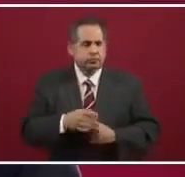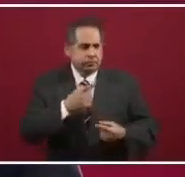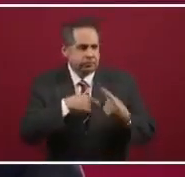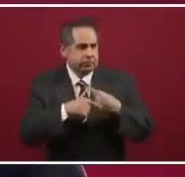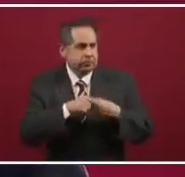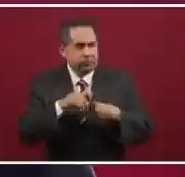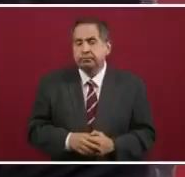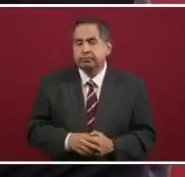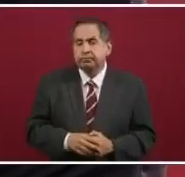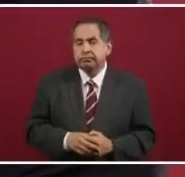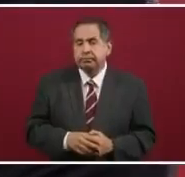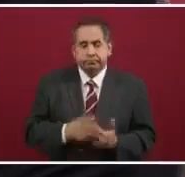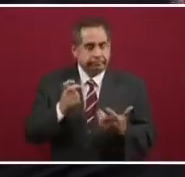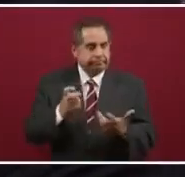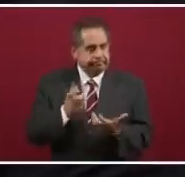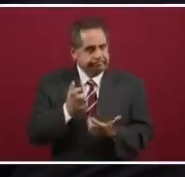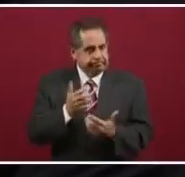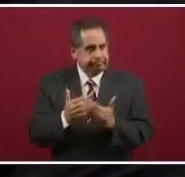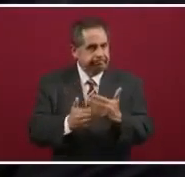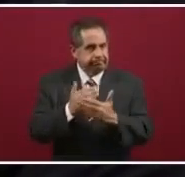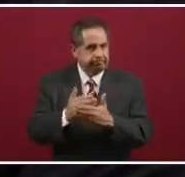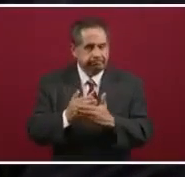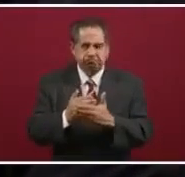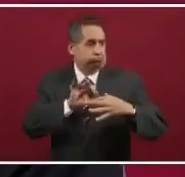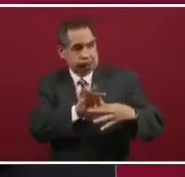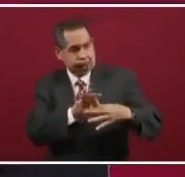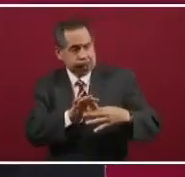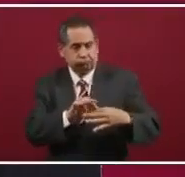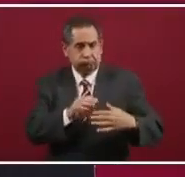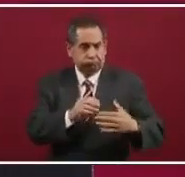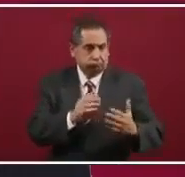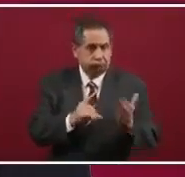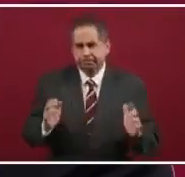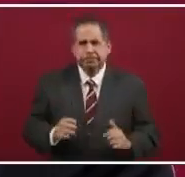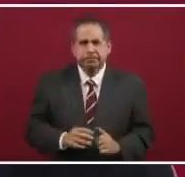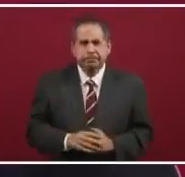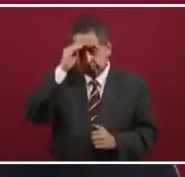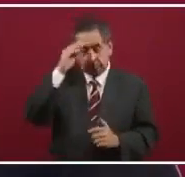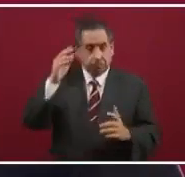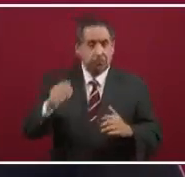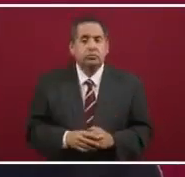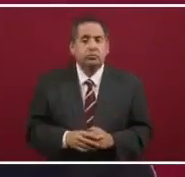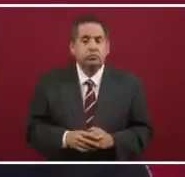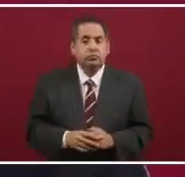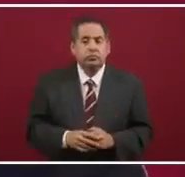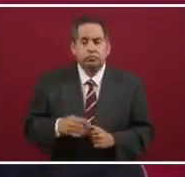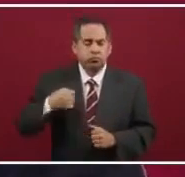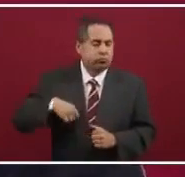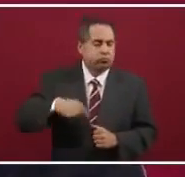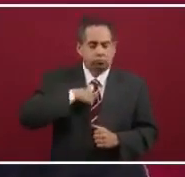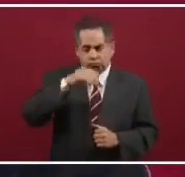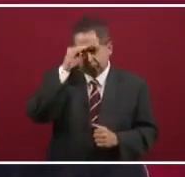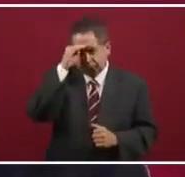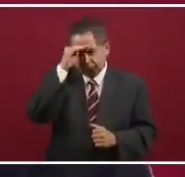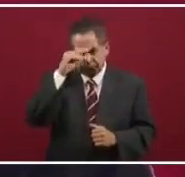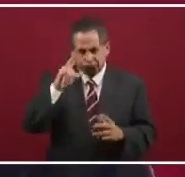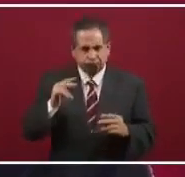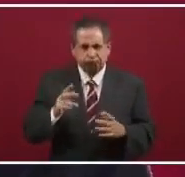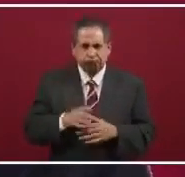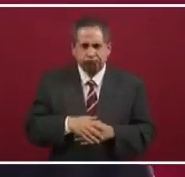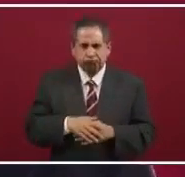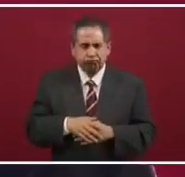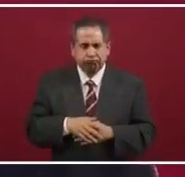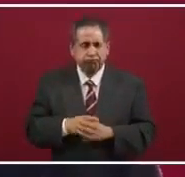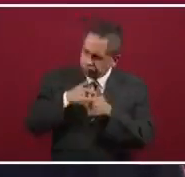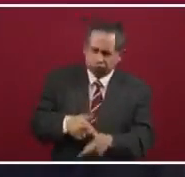entrelacen culturas. Así se hacen las grandes civilizaciones. Eso es lo mejor. Por eso nosotros no vamos a dejar de